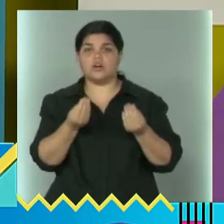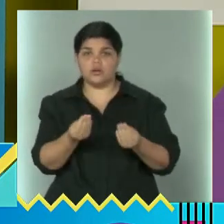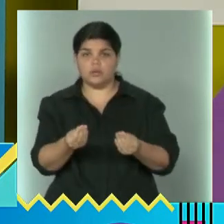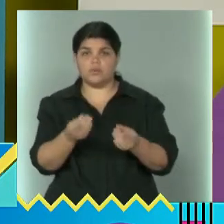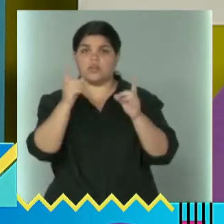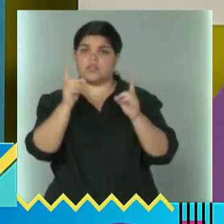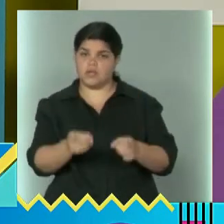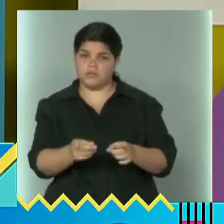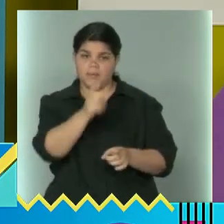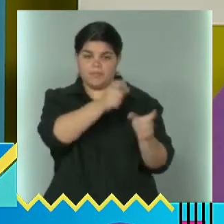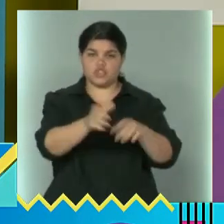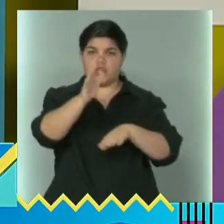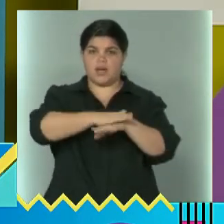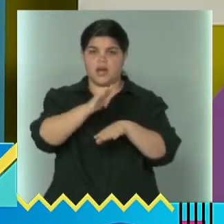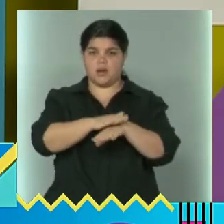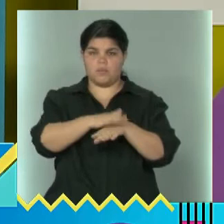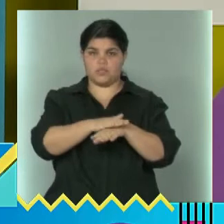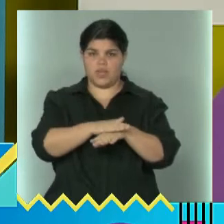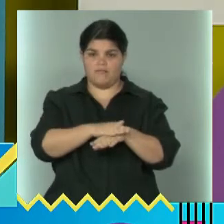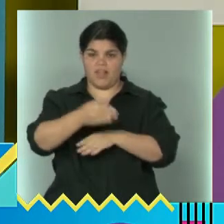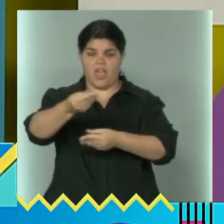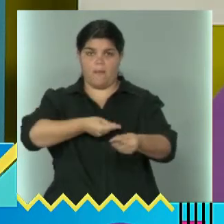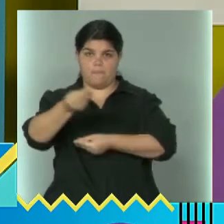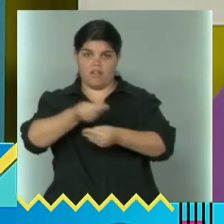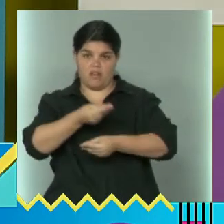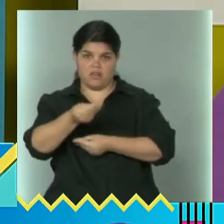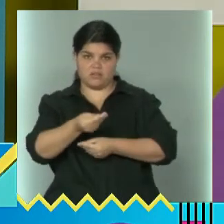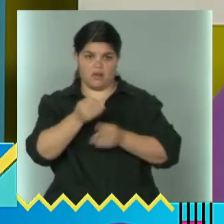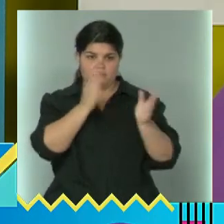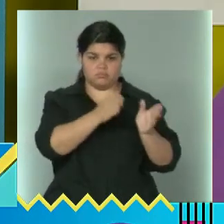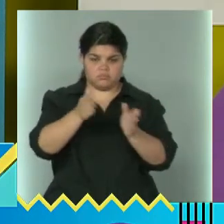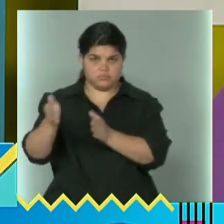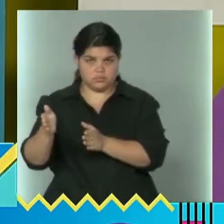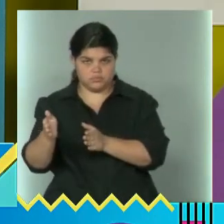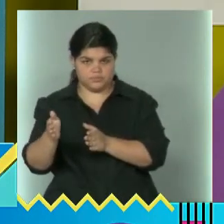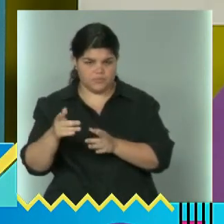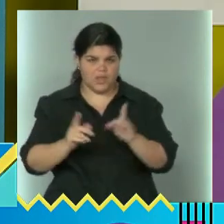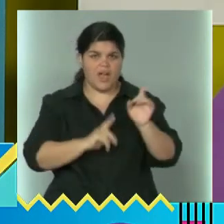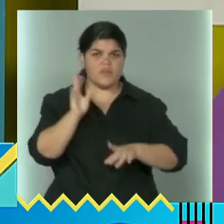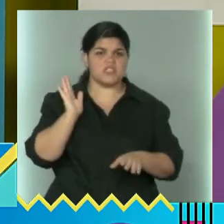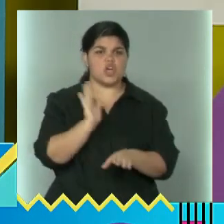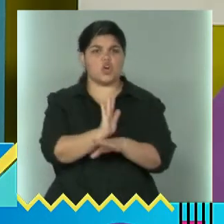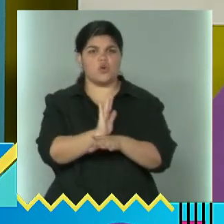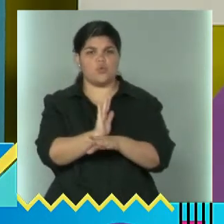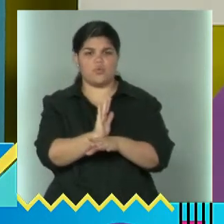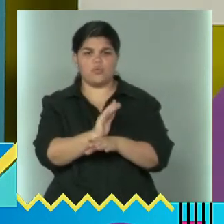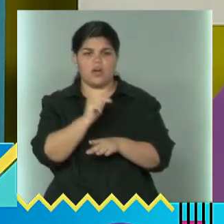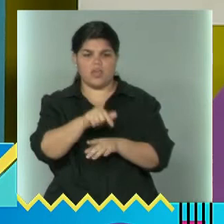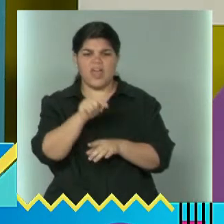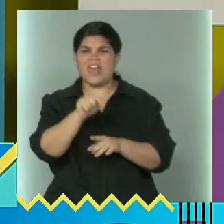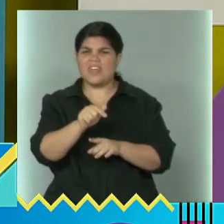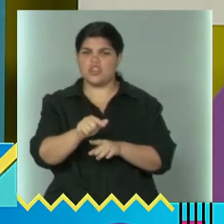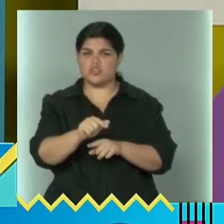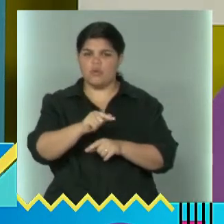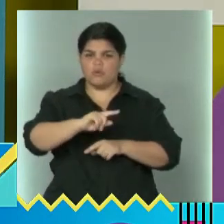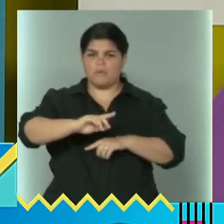personas que están a cargo o adelante de una empresa. Pero cómo a veces estos conceptos se llevan un poquito más allá y se aplican ya a la vida